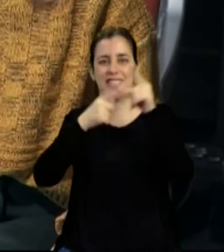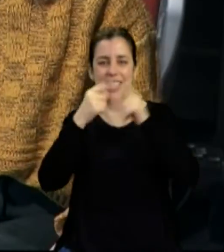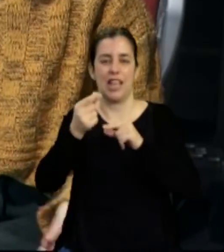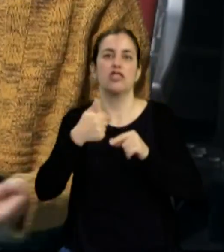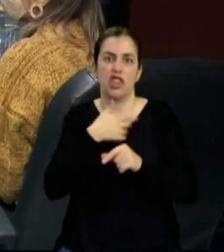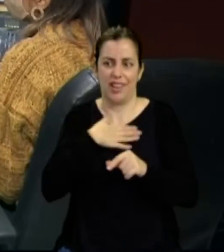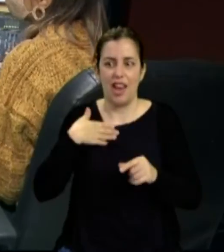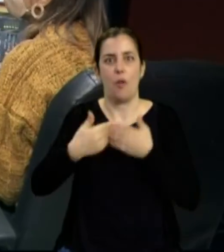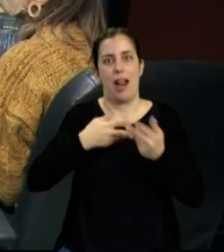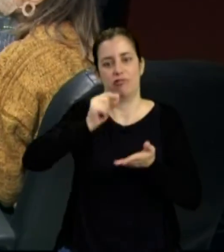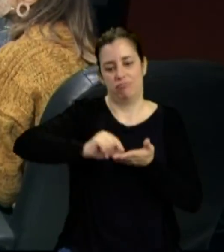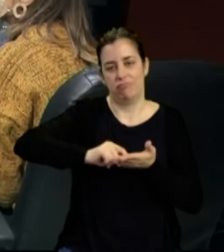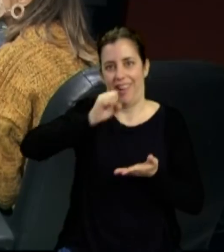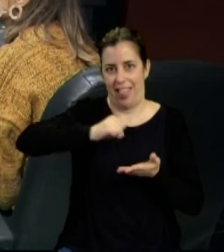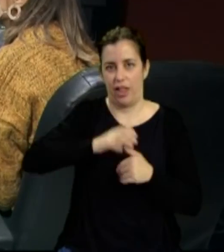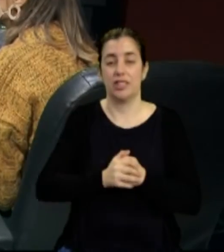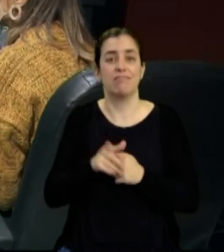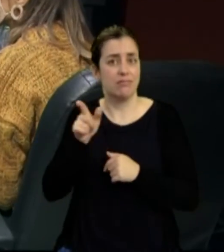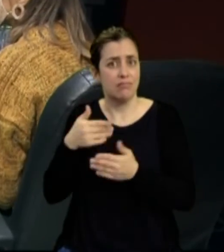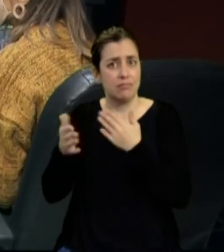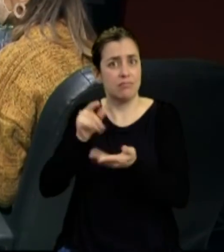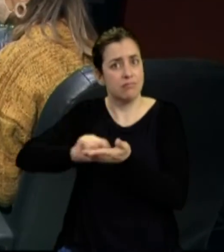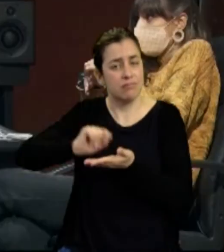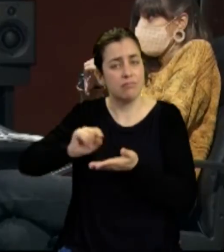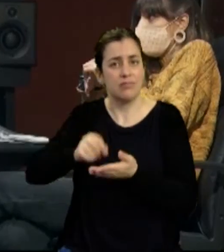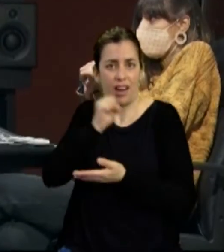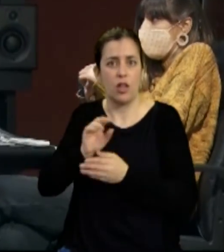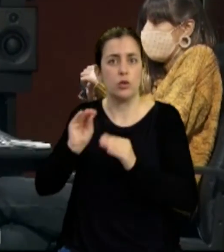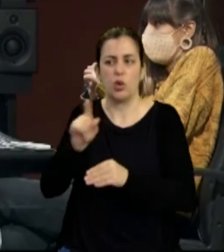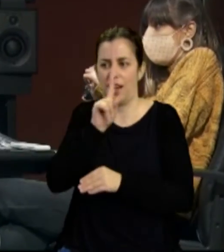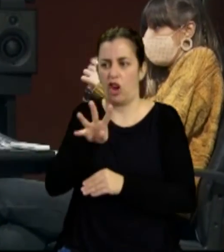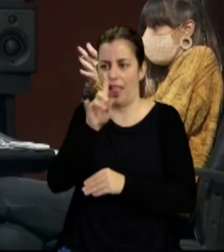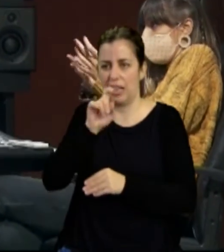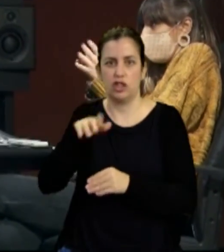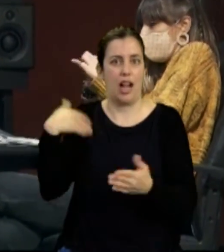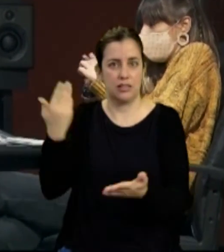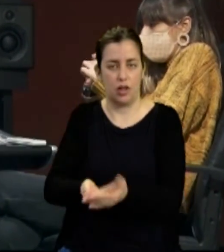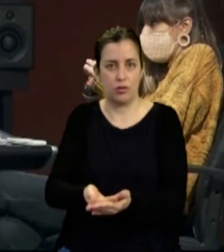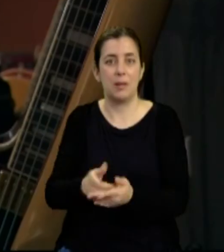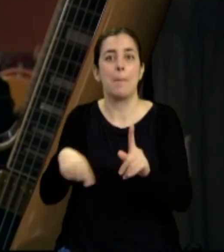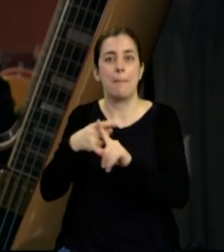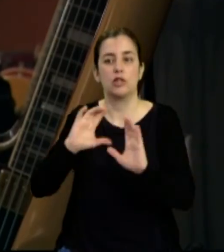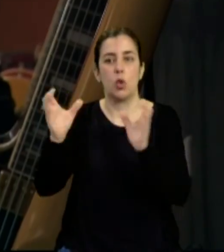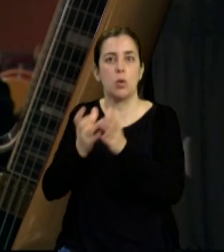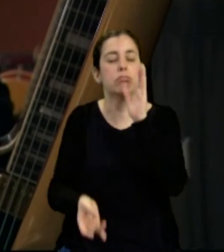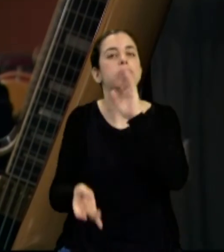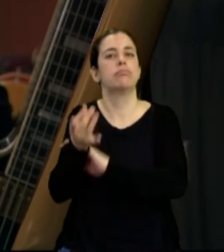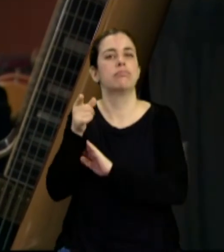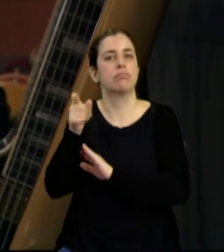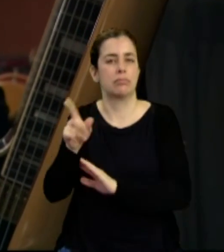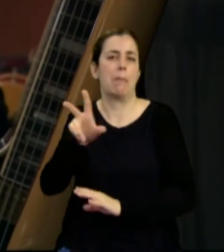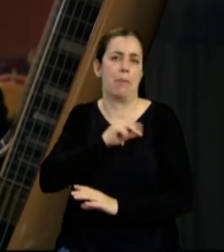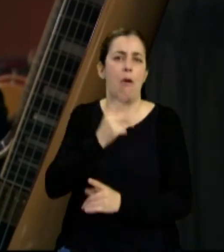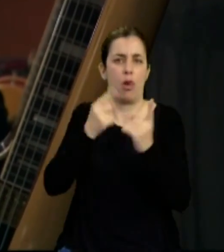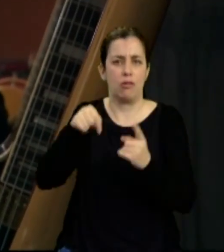quería hacer canciones. Lleva componiendo sus canciones desde los 14 años y llegó a formar su propia banda, con la que ganó los Encuentros de Arte Joven de Navarra y grabó